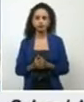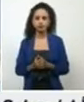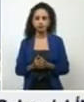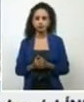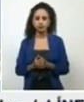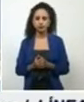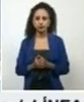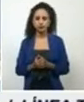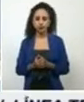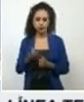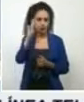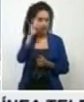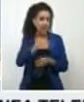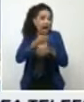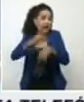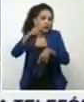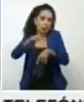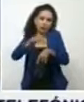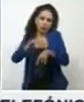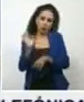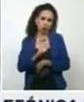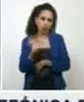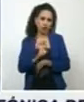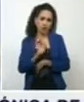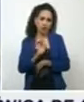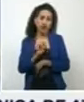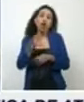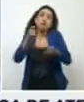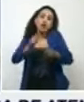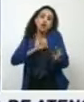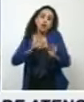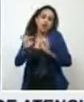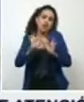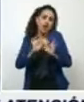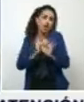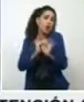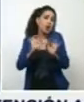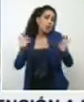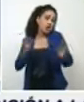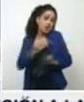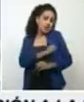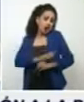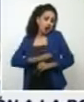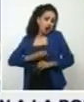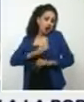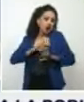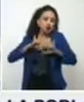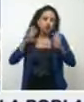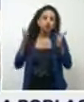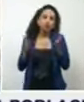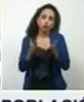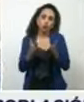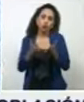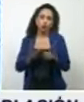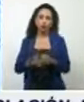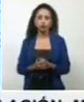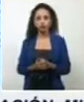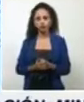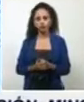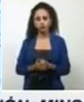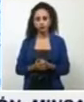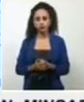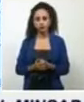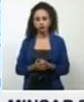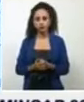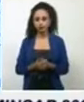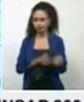leche, por los cuidados higiénicos que tiene que tener, por ahí sí. Esa es la situación. revista Oncuba